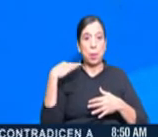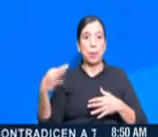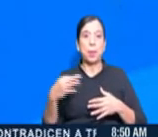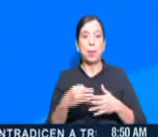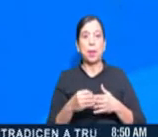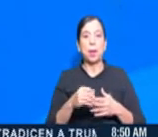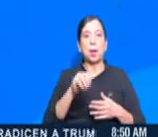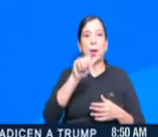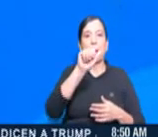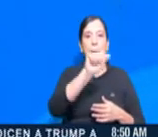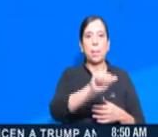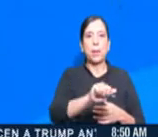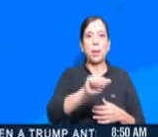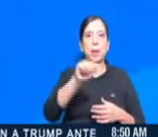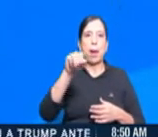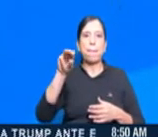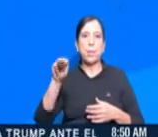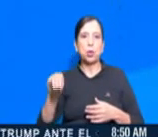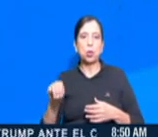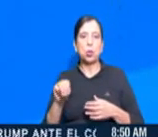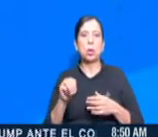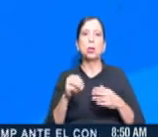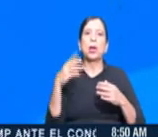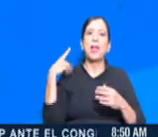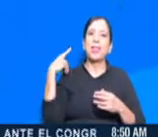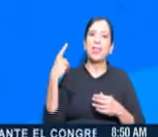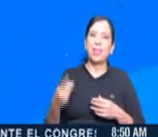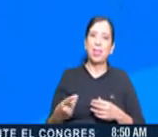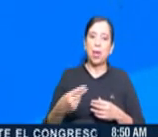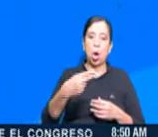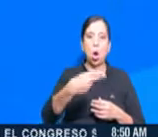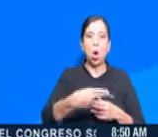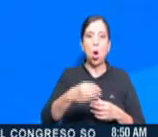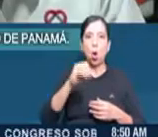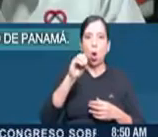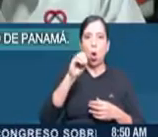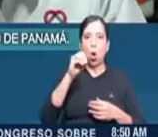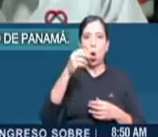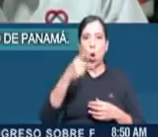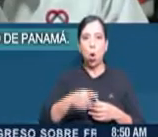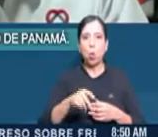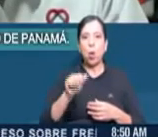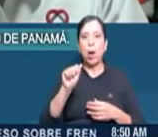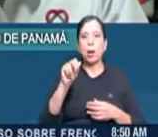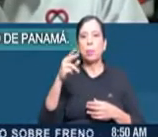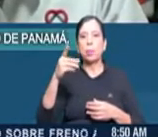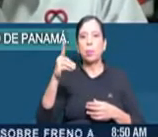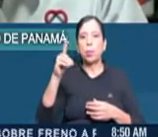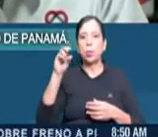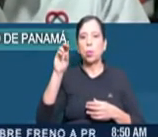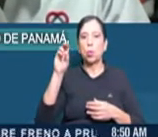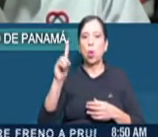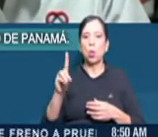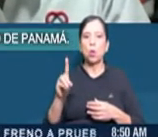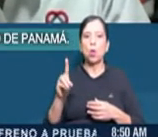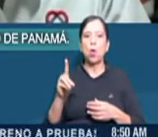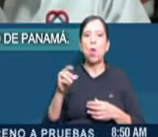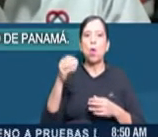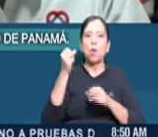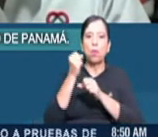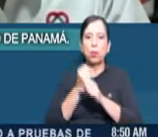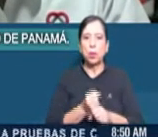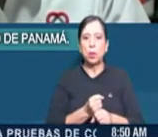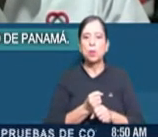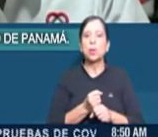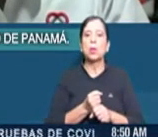Amelia Machuca. Ella es directora de Hope and Love Foundation. Ellos están trabajando realmente en un